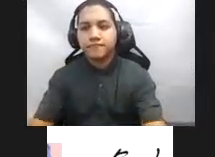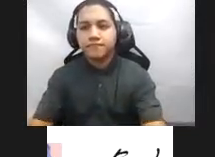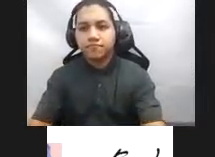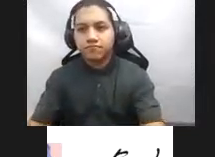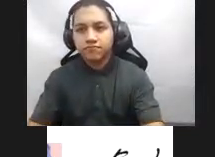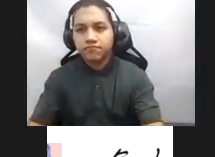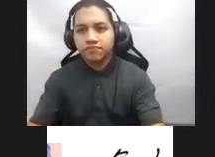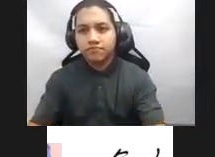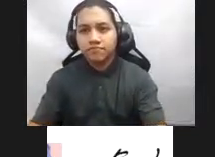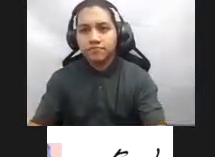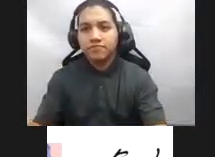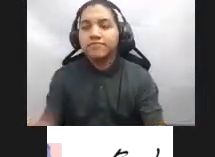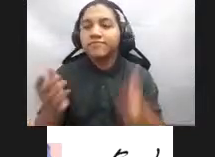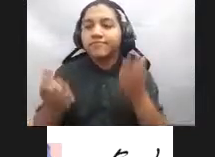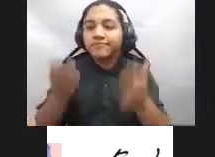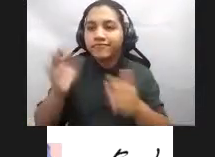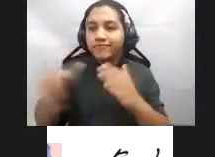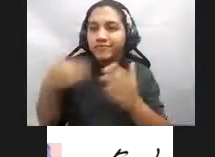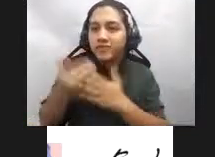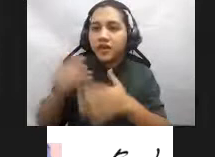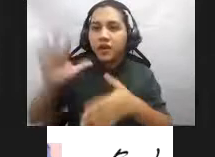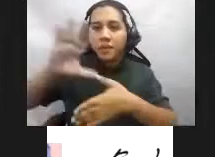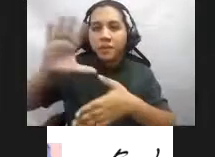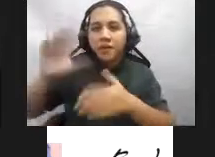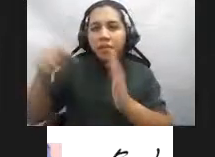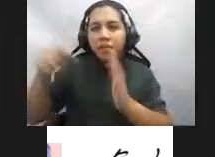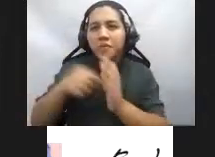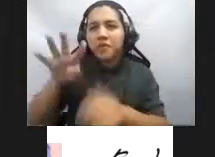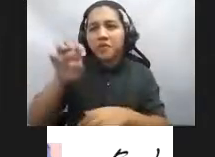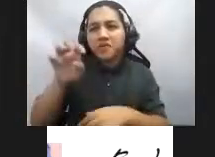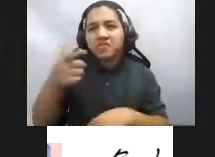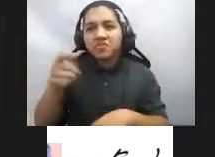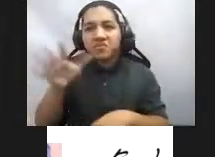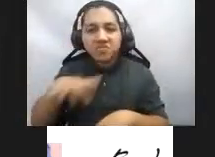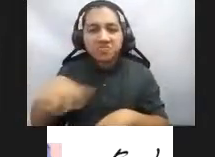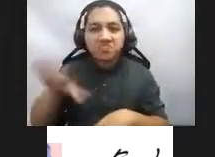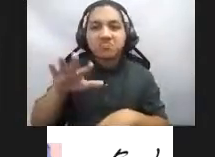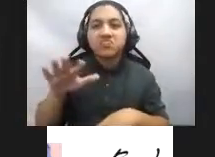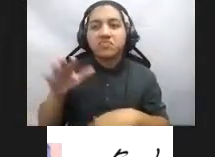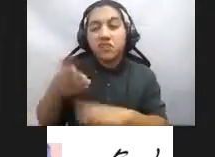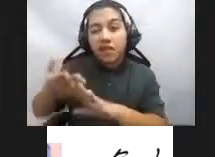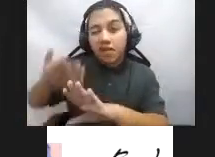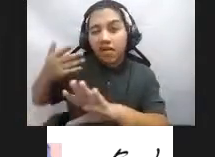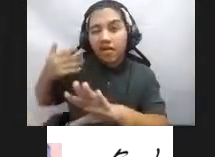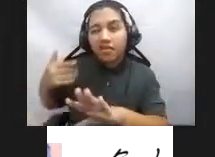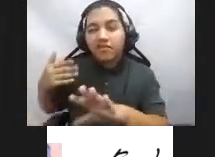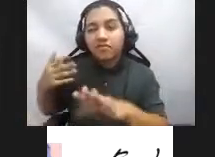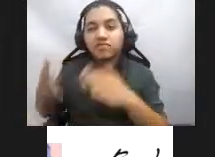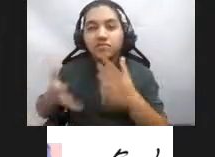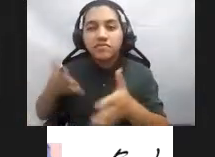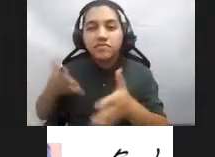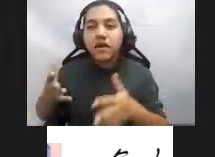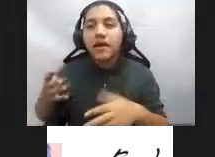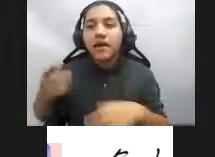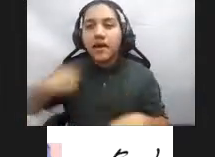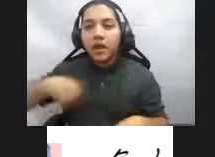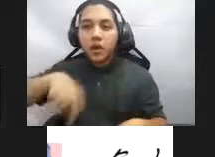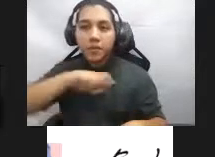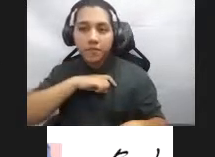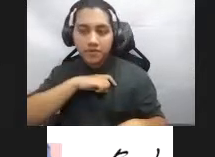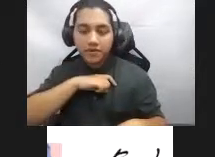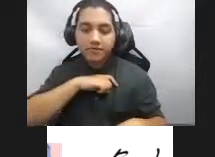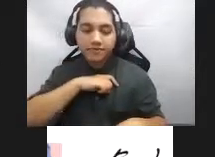el 1421, mucho antes que los españoles. Siempre se